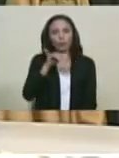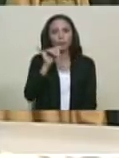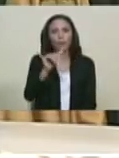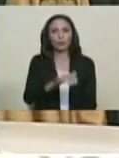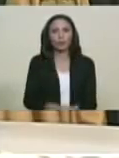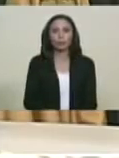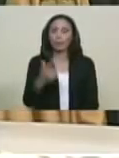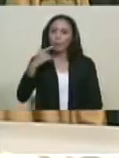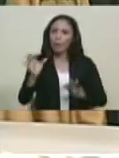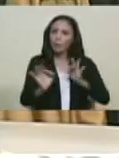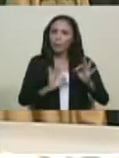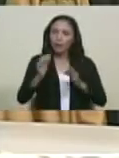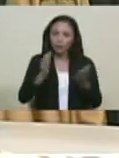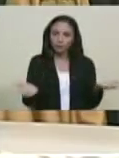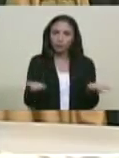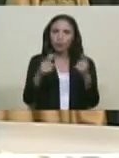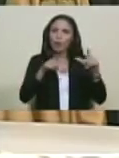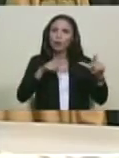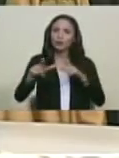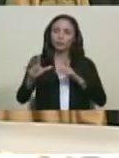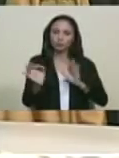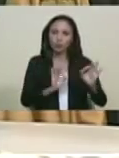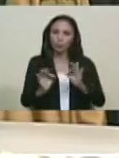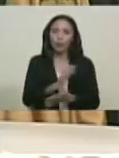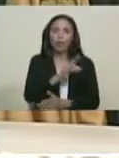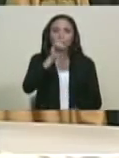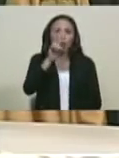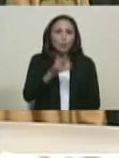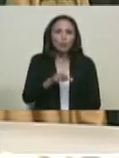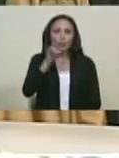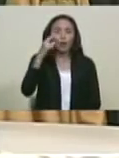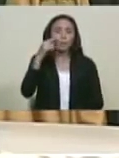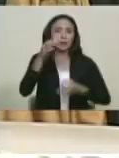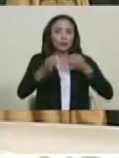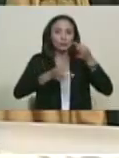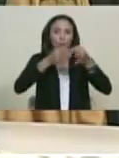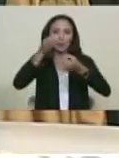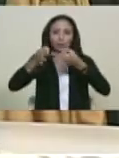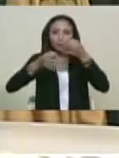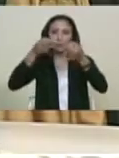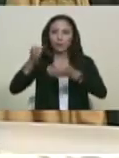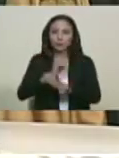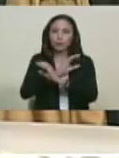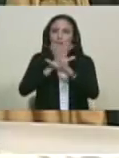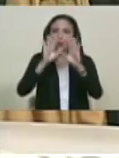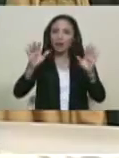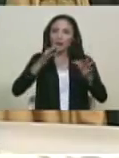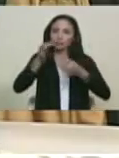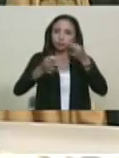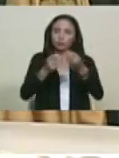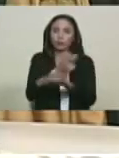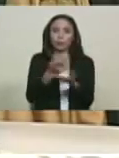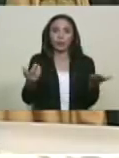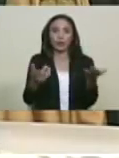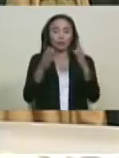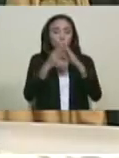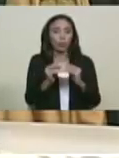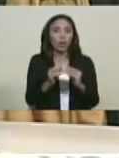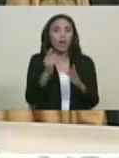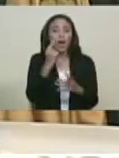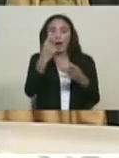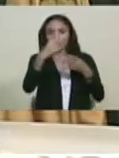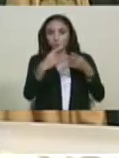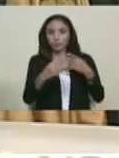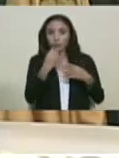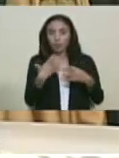vamos a prepararnos pues cada día explicamos muy bien al pueblo los grandes éxitos en la revolución